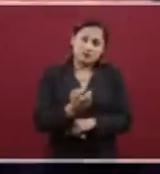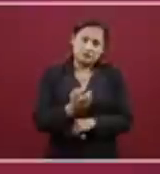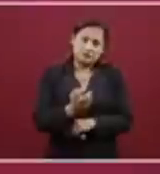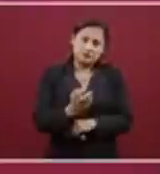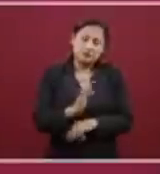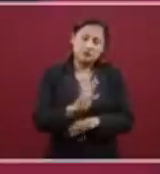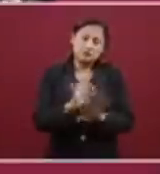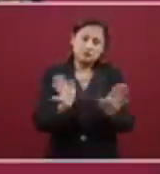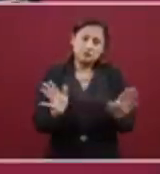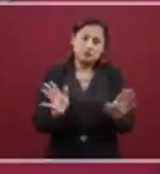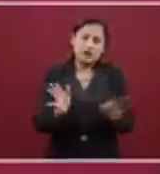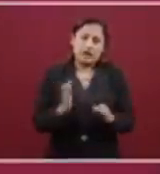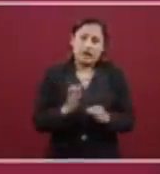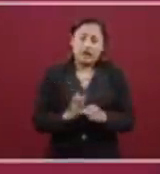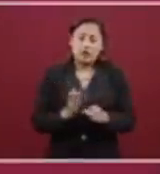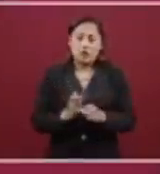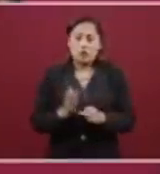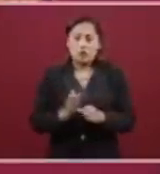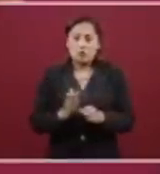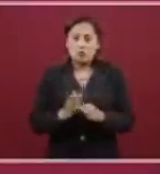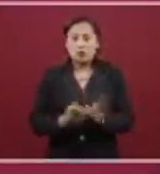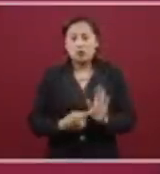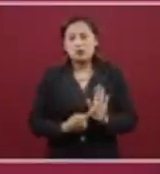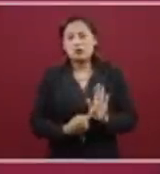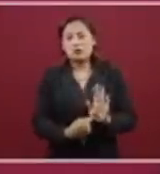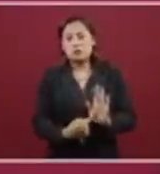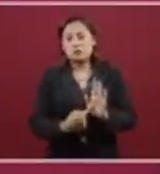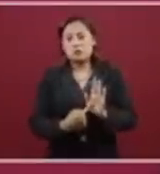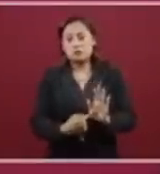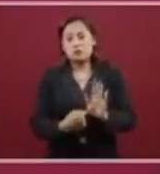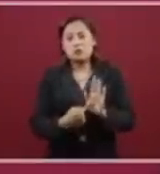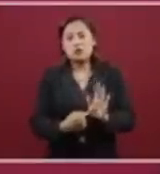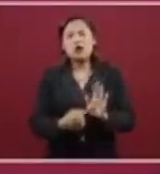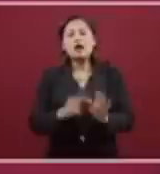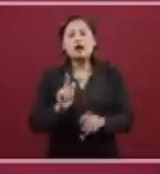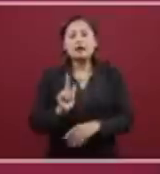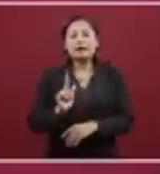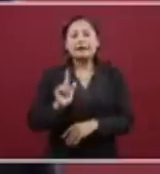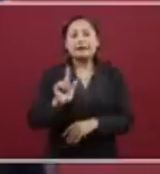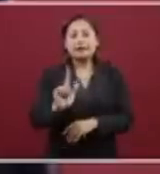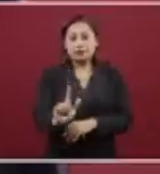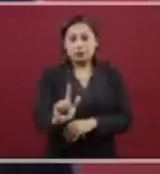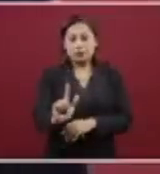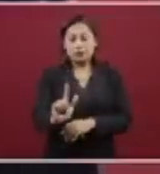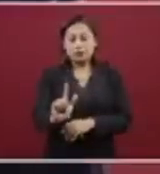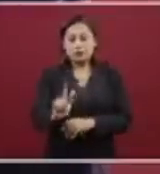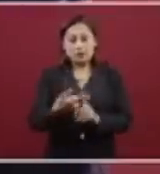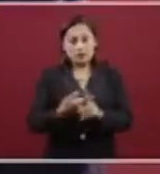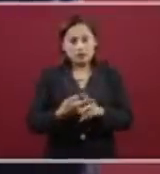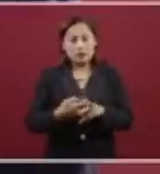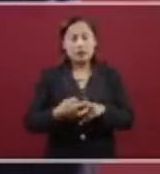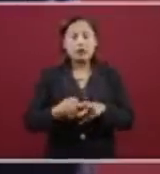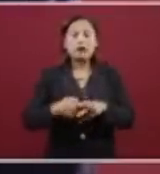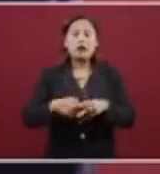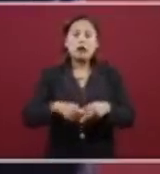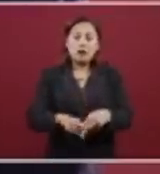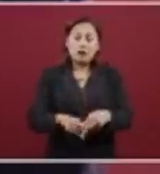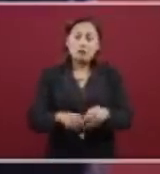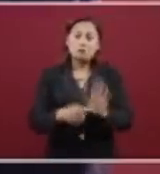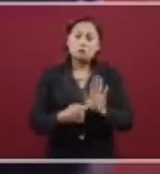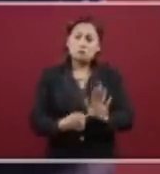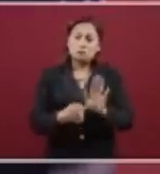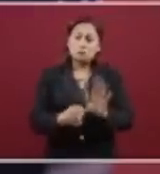la presentación el proyecto el lunes y como lo mencionó el general ingeniero